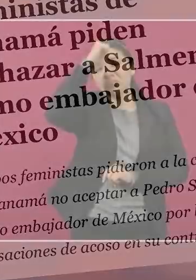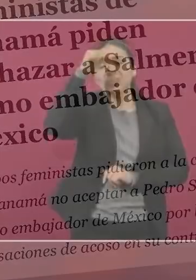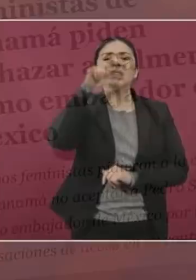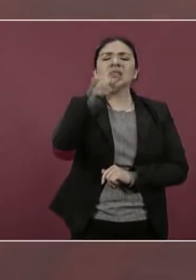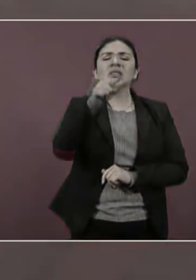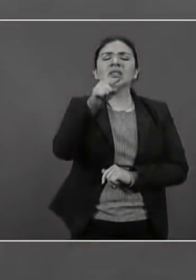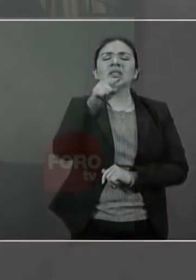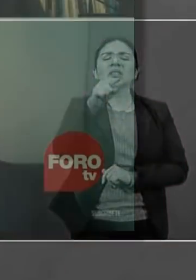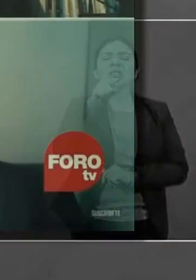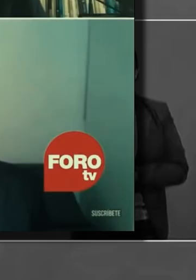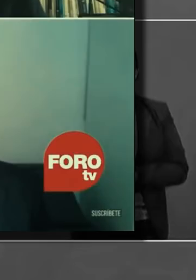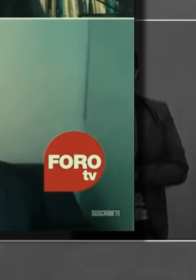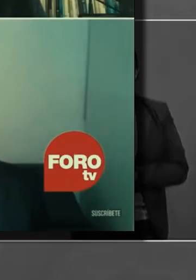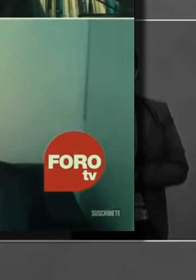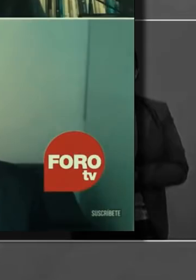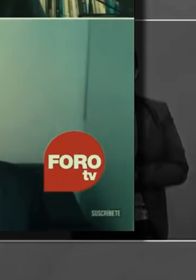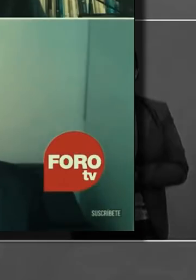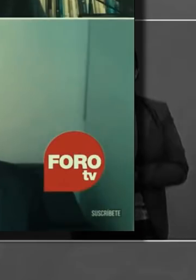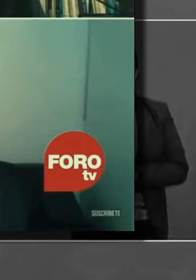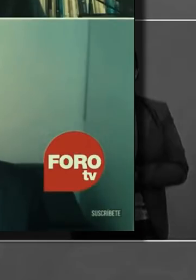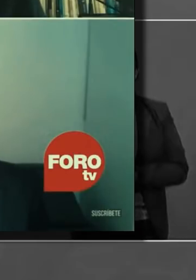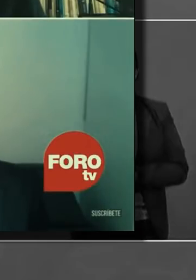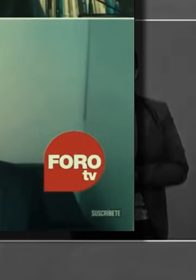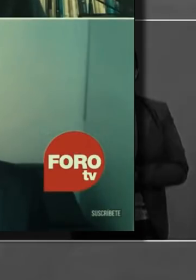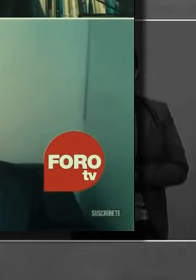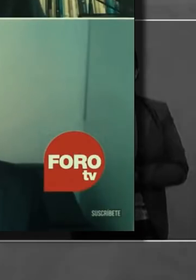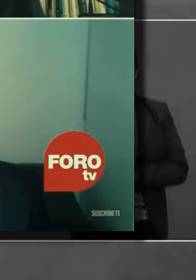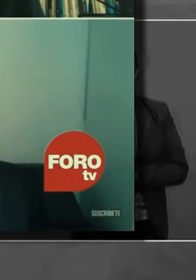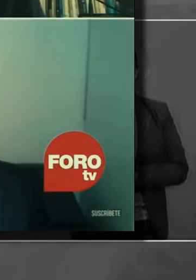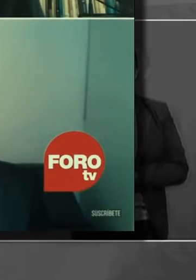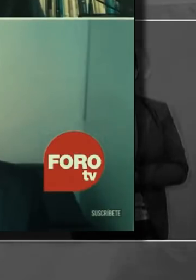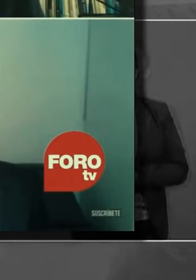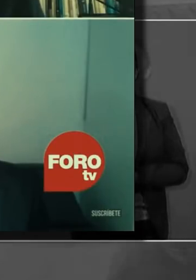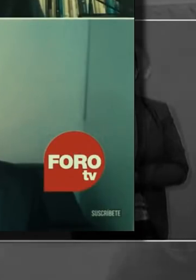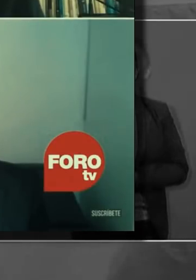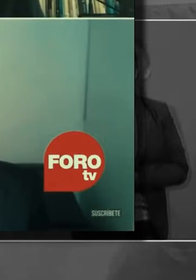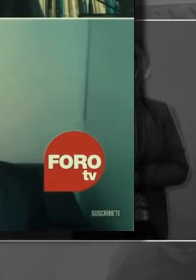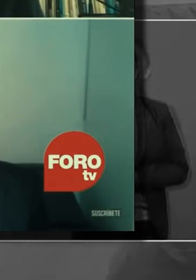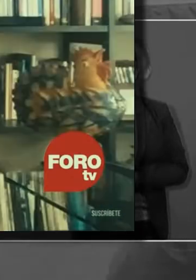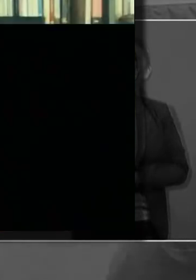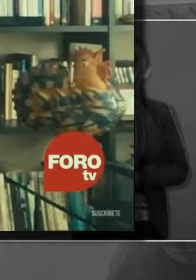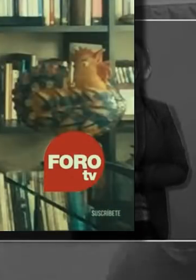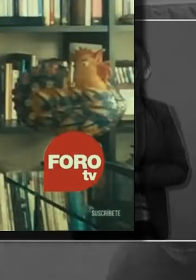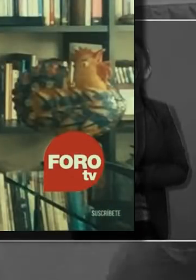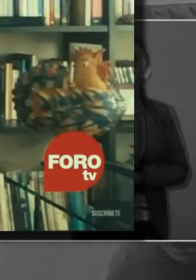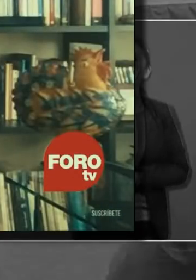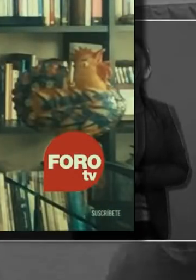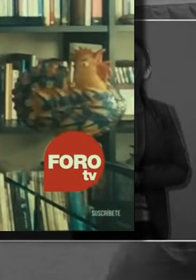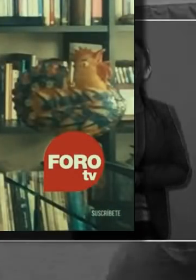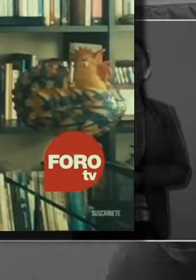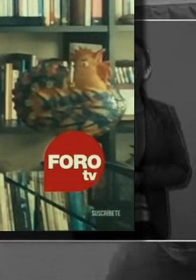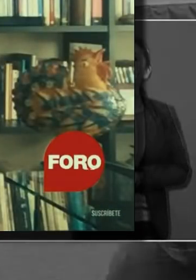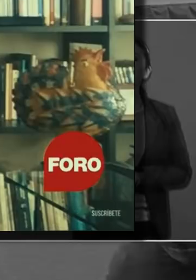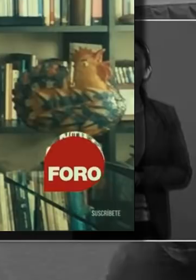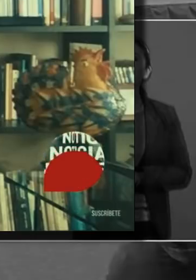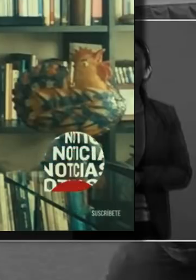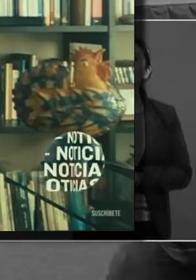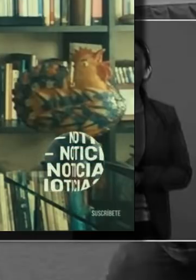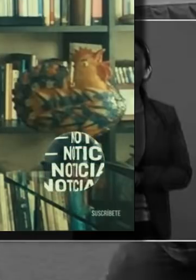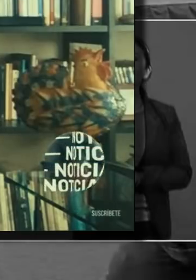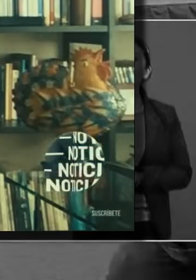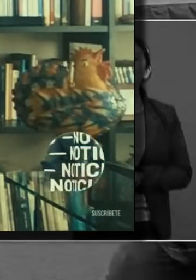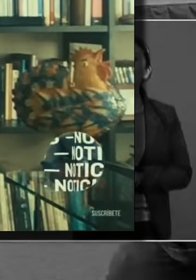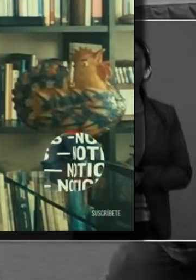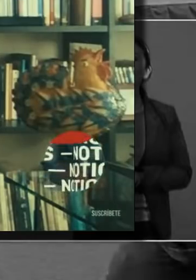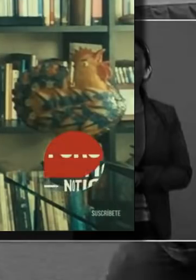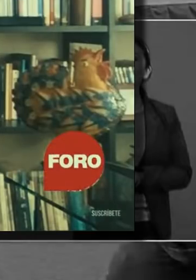ITAM. Y quiero recalcar algo en lo cual el presidente miente también. Dice que las denuncias son solo de mujeres del ITAM. Sí. Eso es falso. Las denuncias han venido de